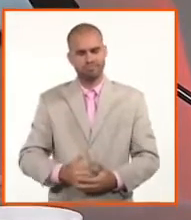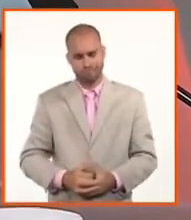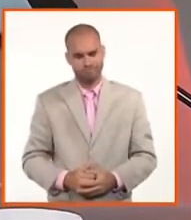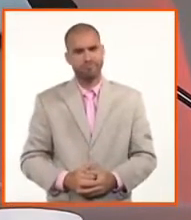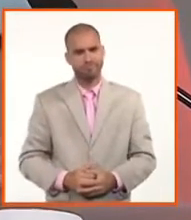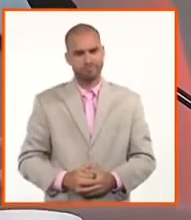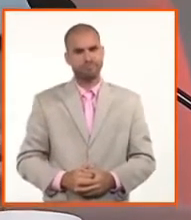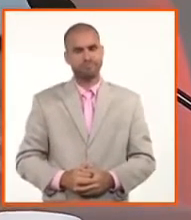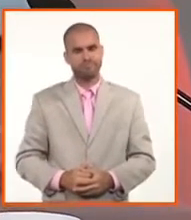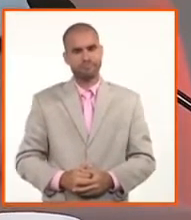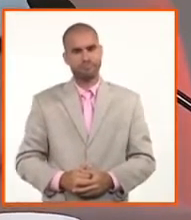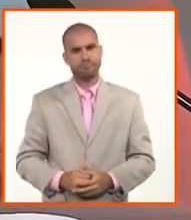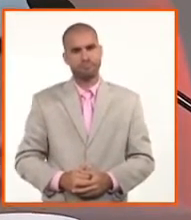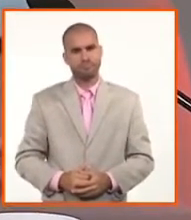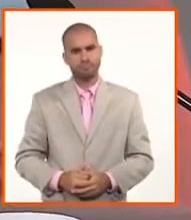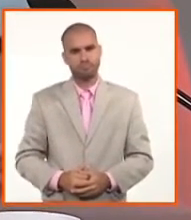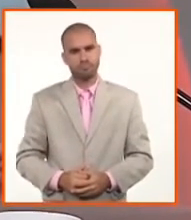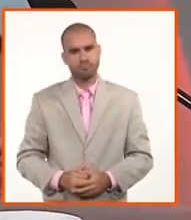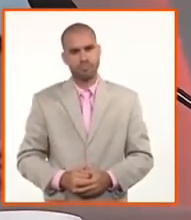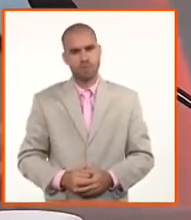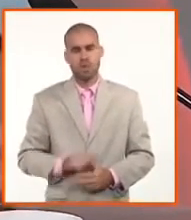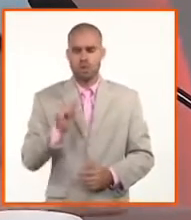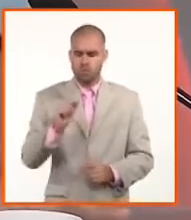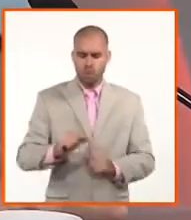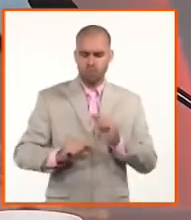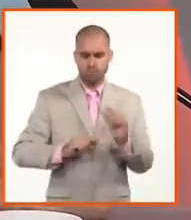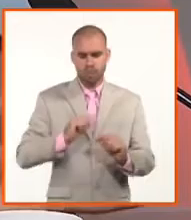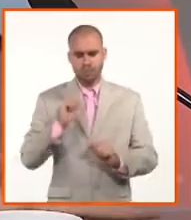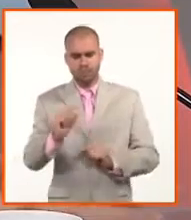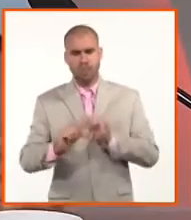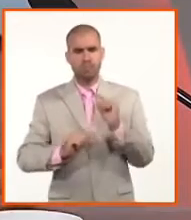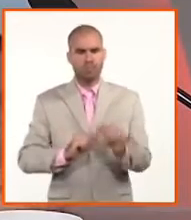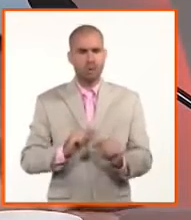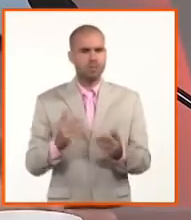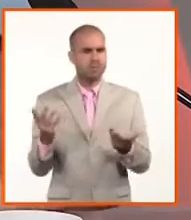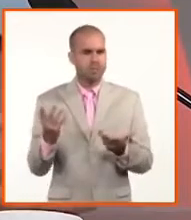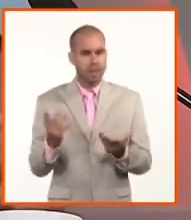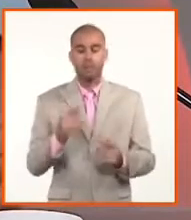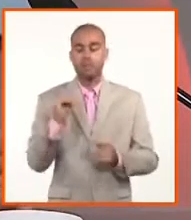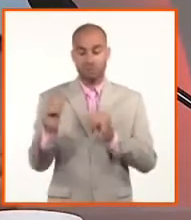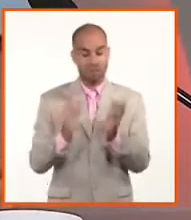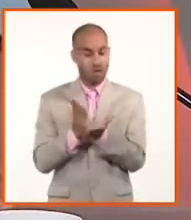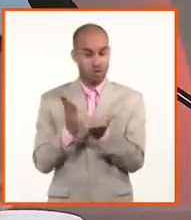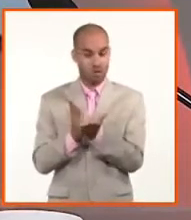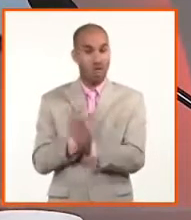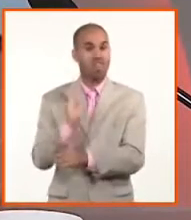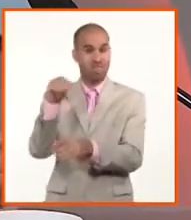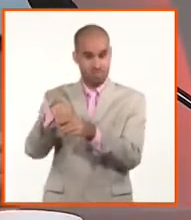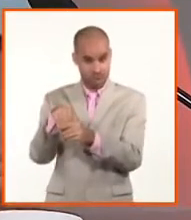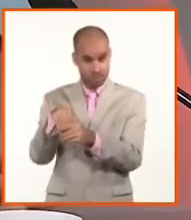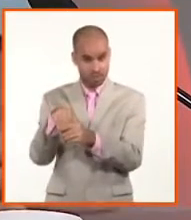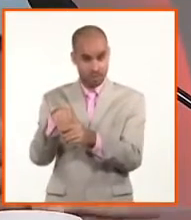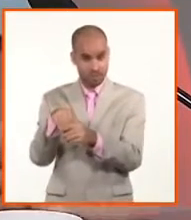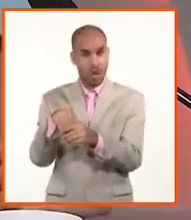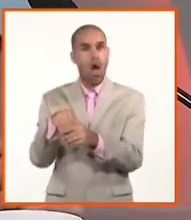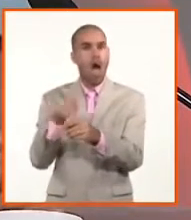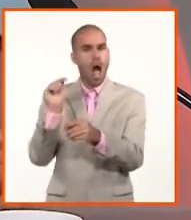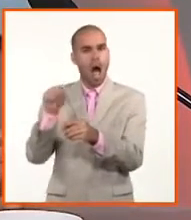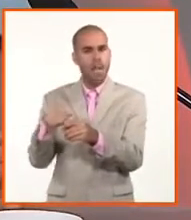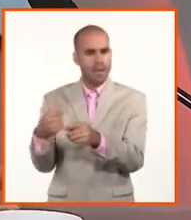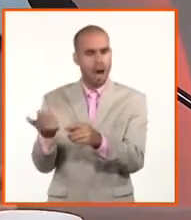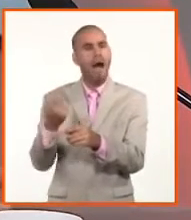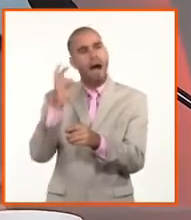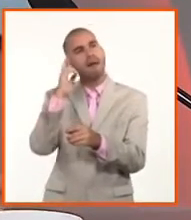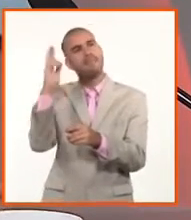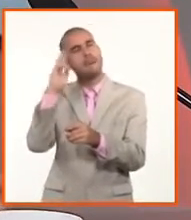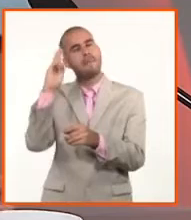yo creo que va marcando también a cada uno de los que por sus aulas pasan, los que por sus pasillos también caminan. Yo